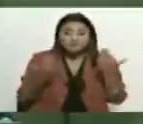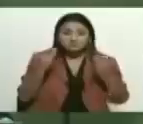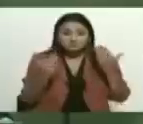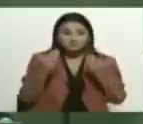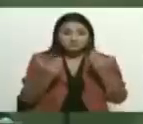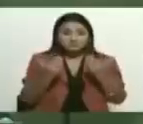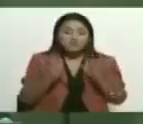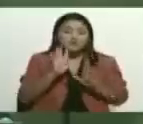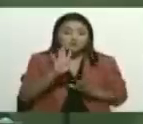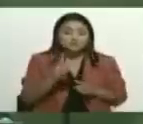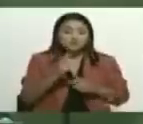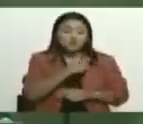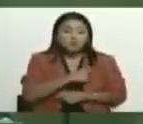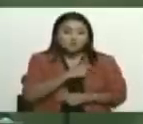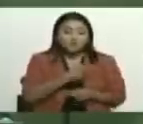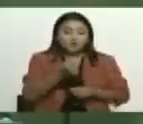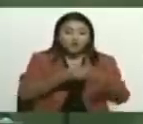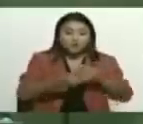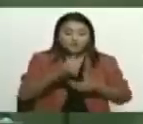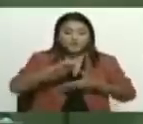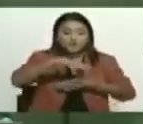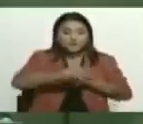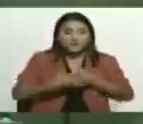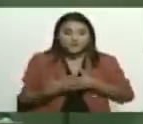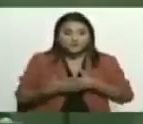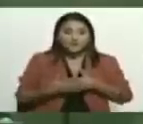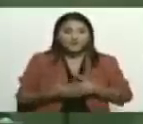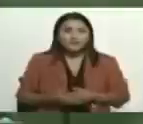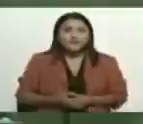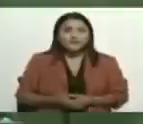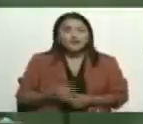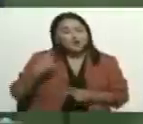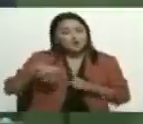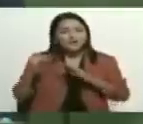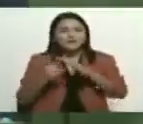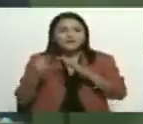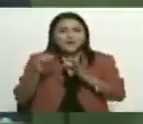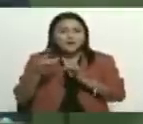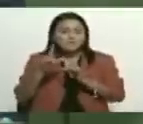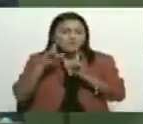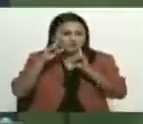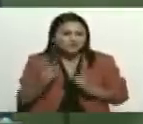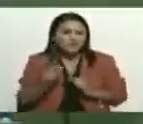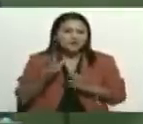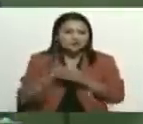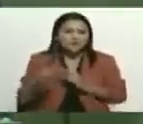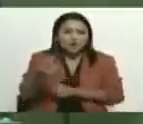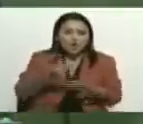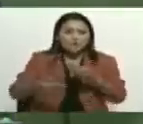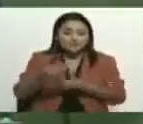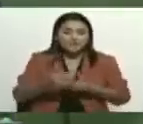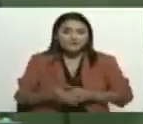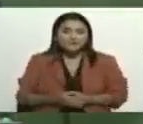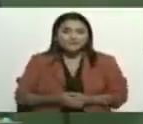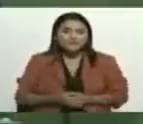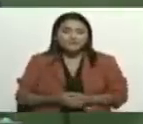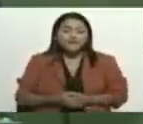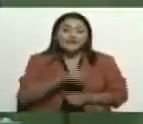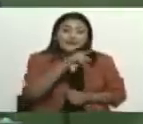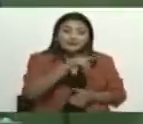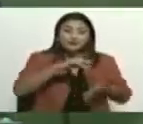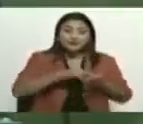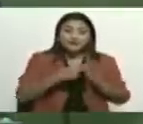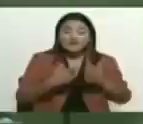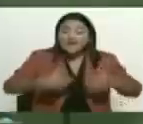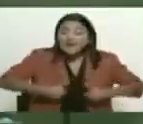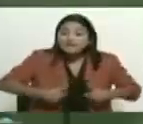reseñado la Comisión Económica para América Latina y el Caribe y otros organismos especializados. Estos resultados, que han sido logrados